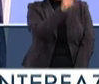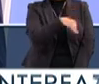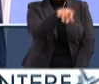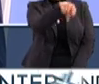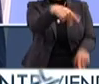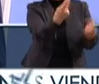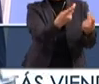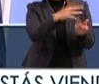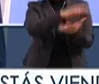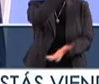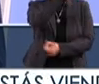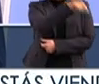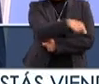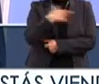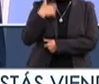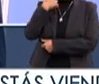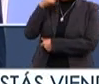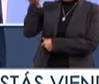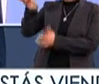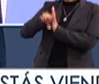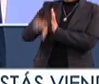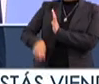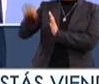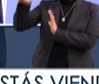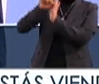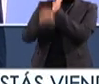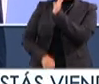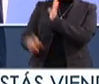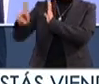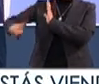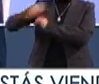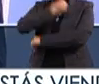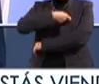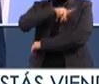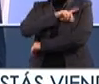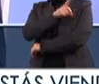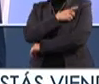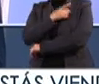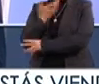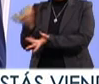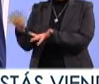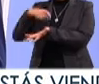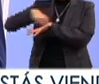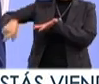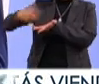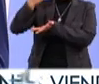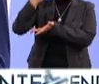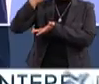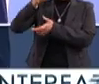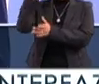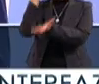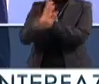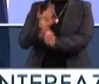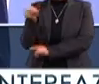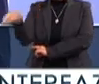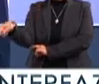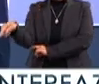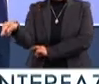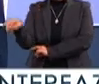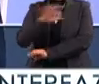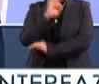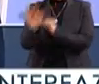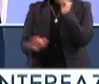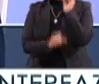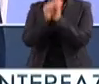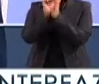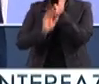sus ventas es la mayoría y en Reino Unido el sistema público de salud sólo puede comprar genéricos porque está todo